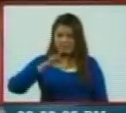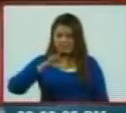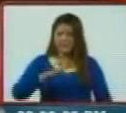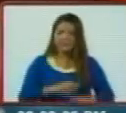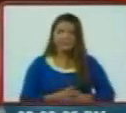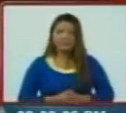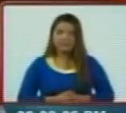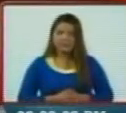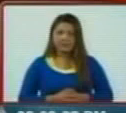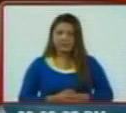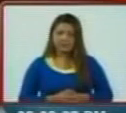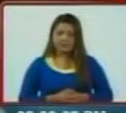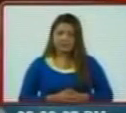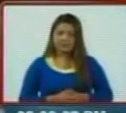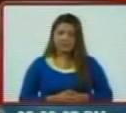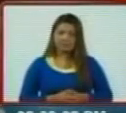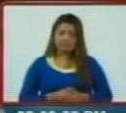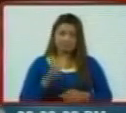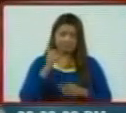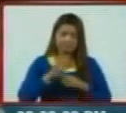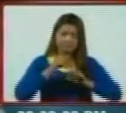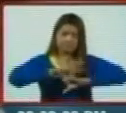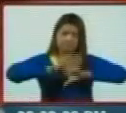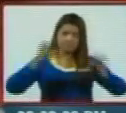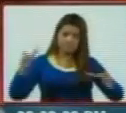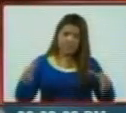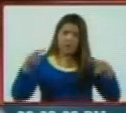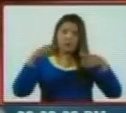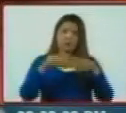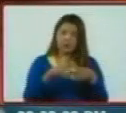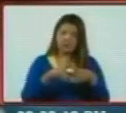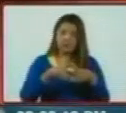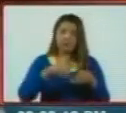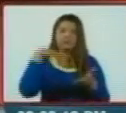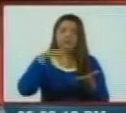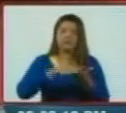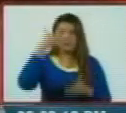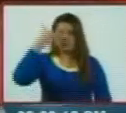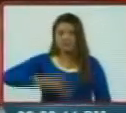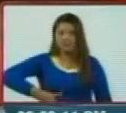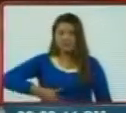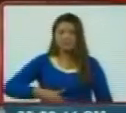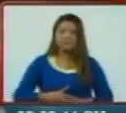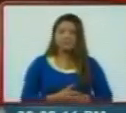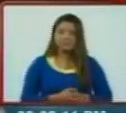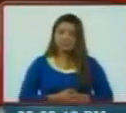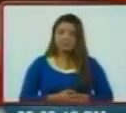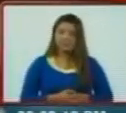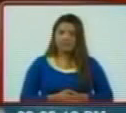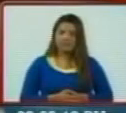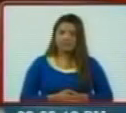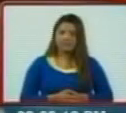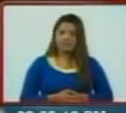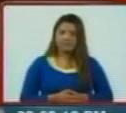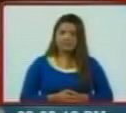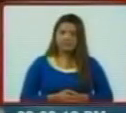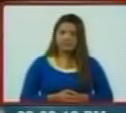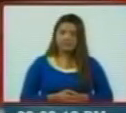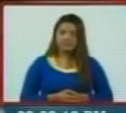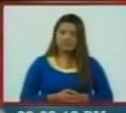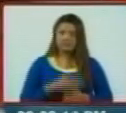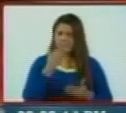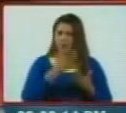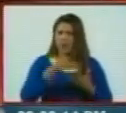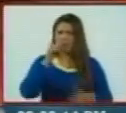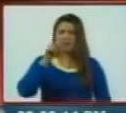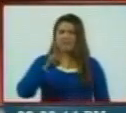Criminalísticas, CICPC, para esclarecer la muerte del efectivo de la Guardia Nacional Bolivariana, Anker Isaac López, de